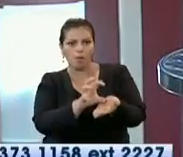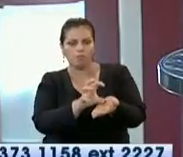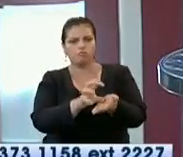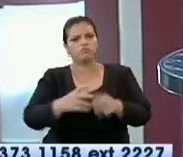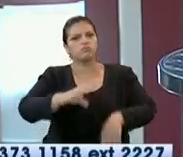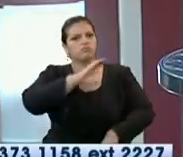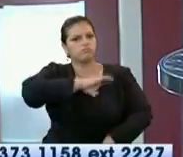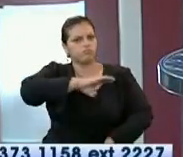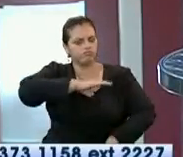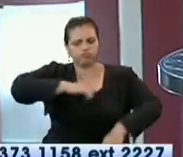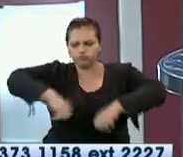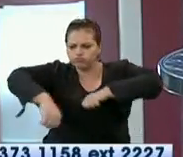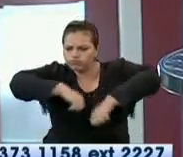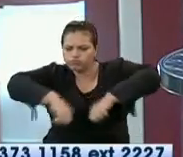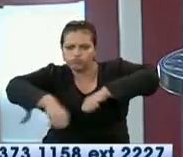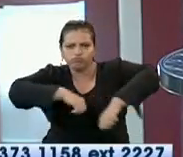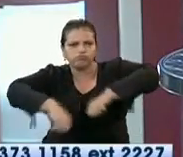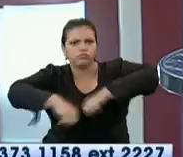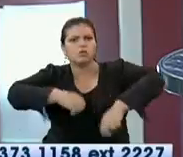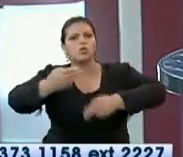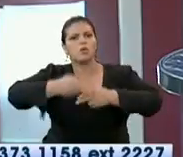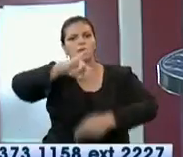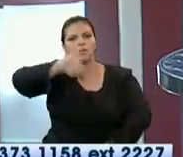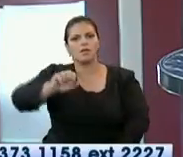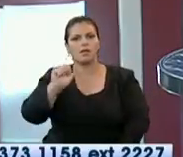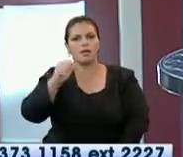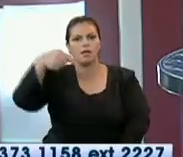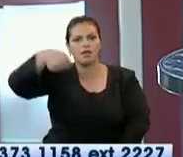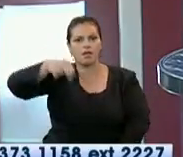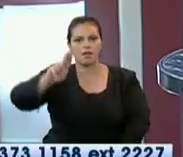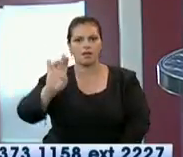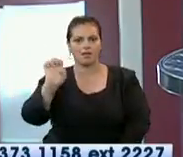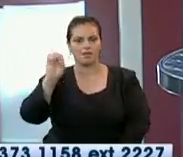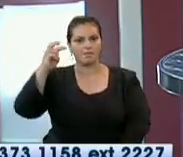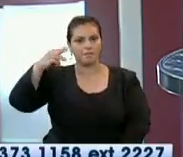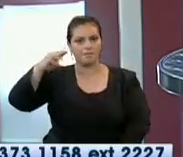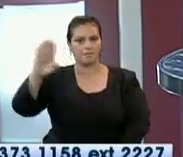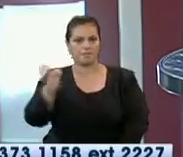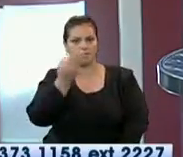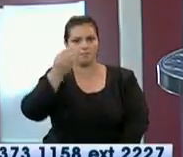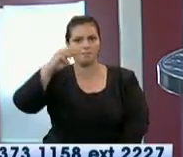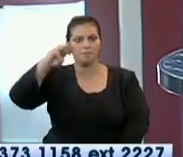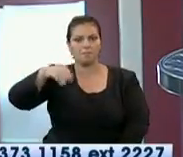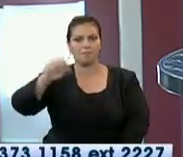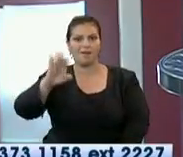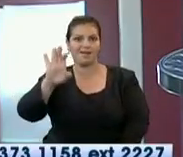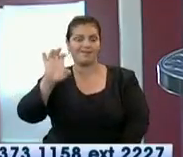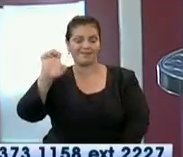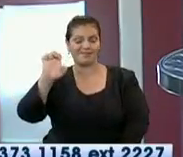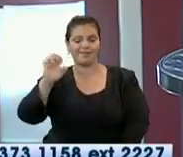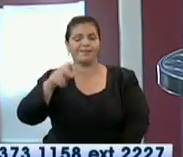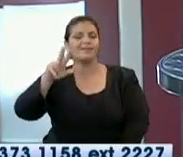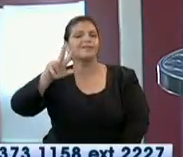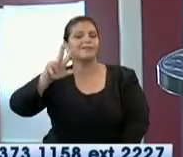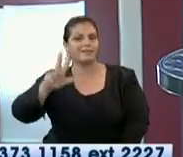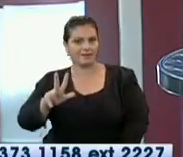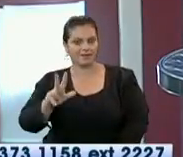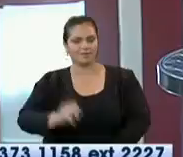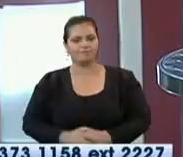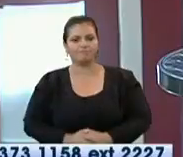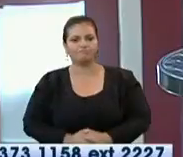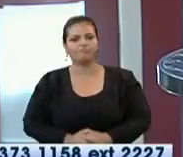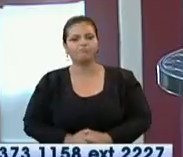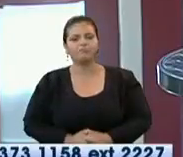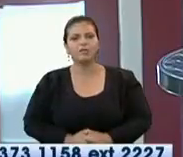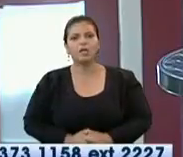la policía tras la ejecución del operativo Jaque Mate 3. Esto en 7 provincias del país. Escuchen bien, según el